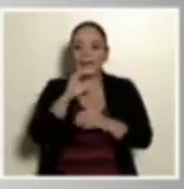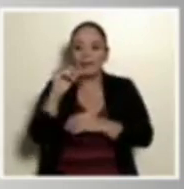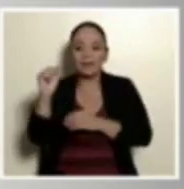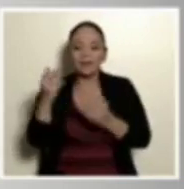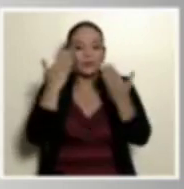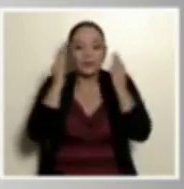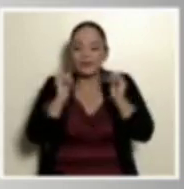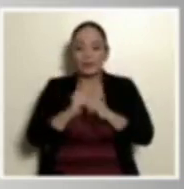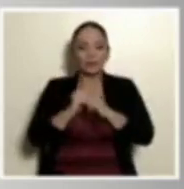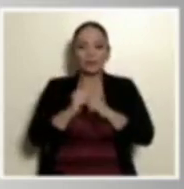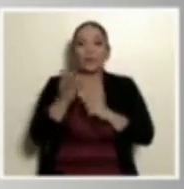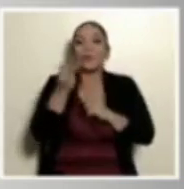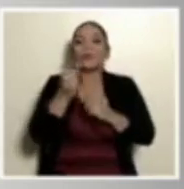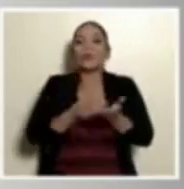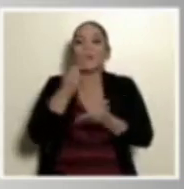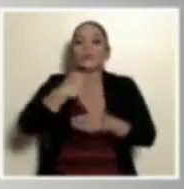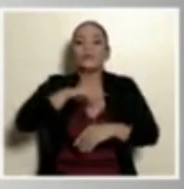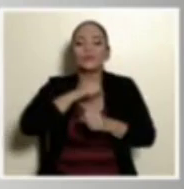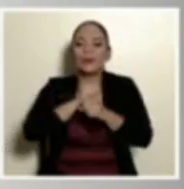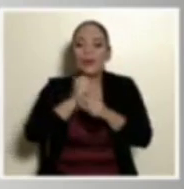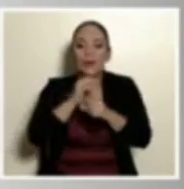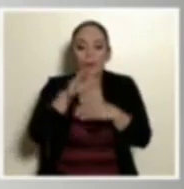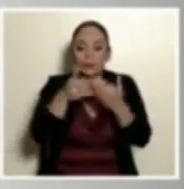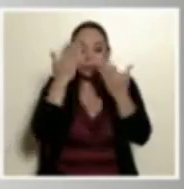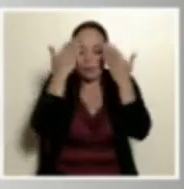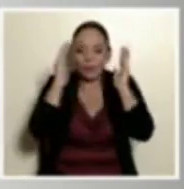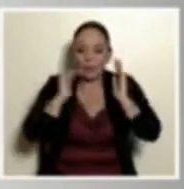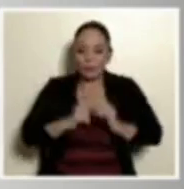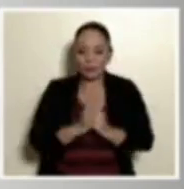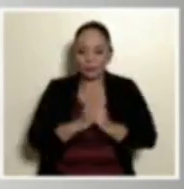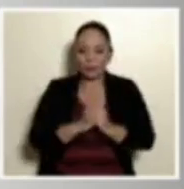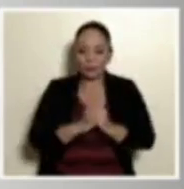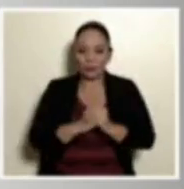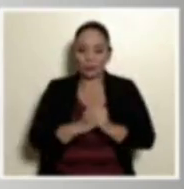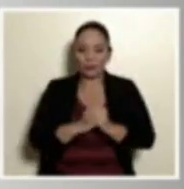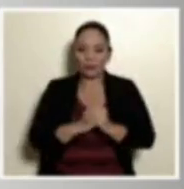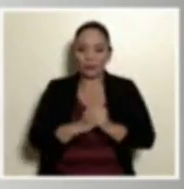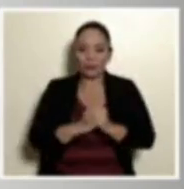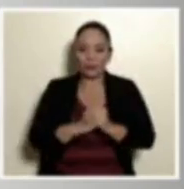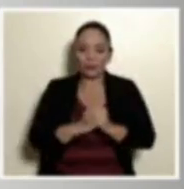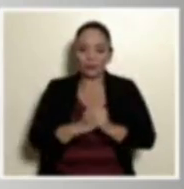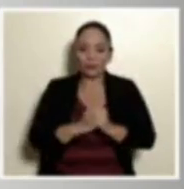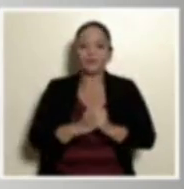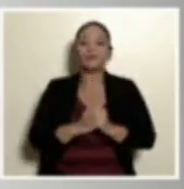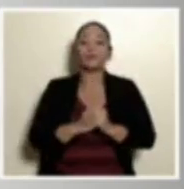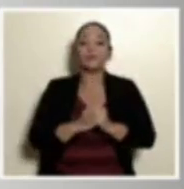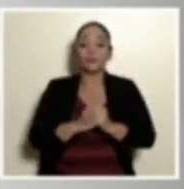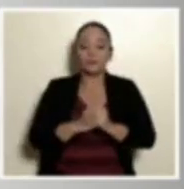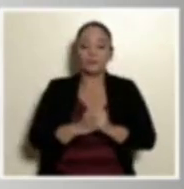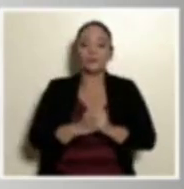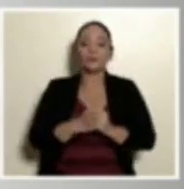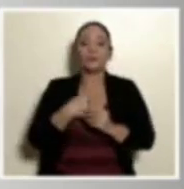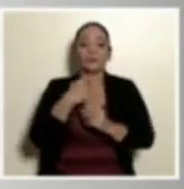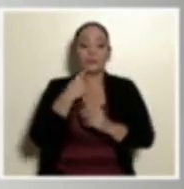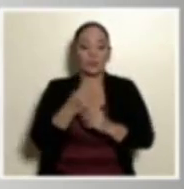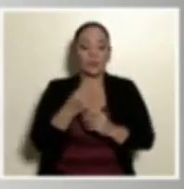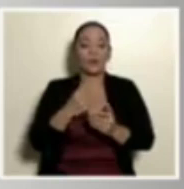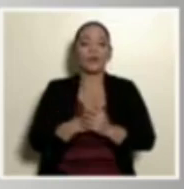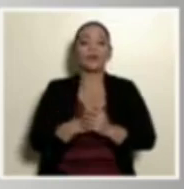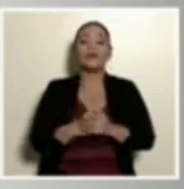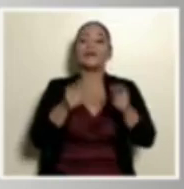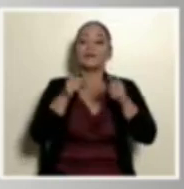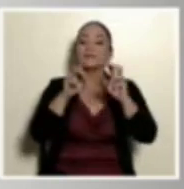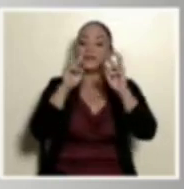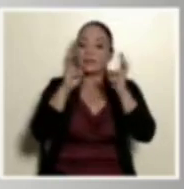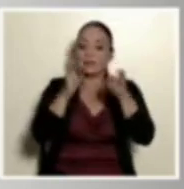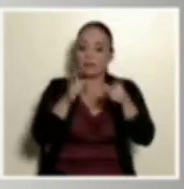sabemos cuánto cuesta lo que hacemos. Aquí nada más como una observación he de decirles que ese era un aspecto